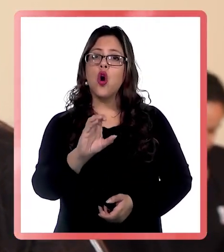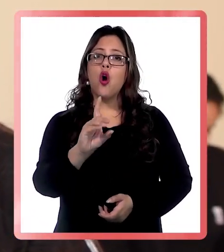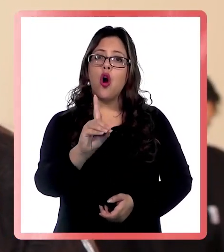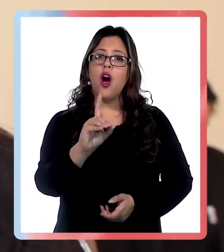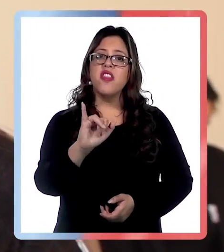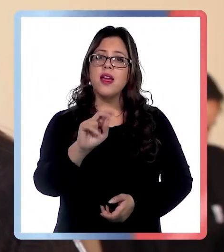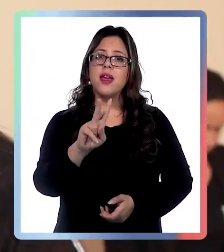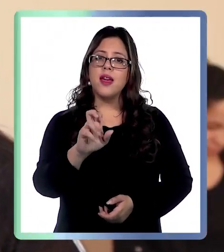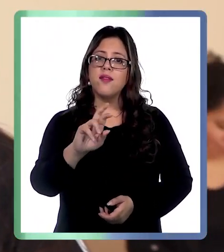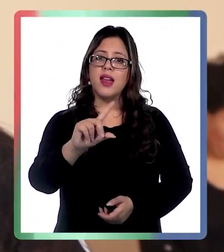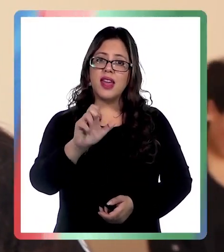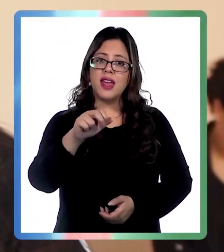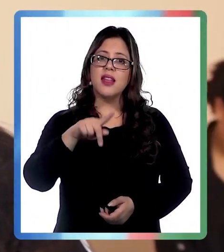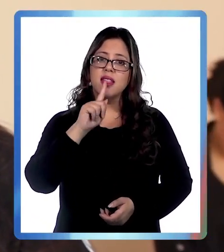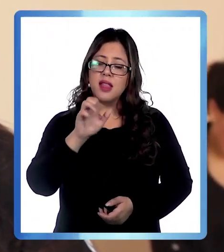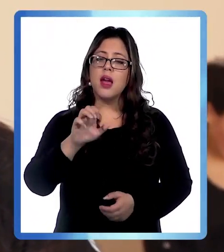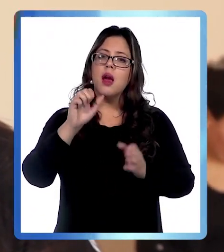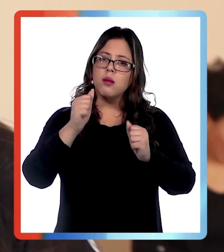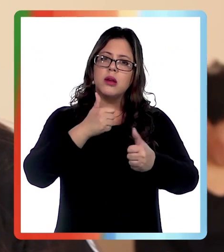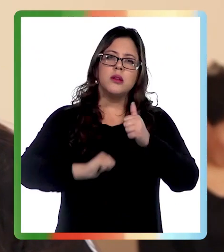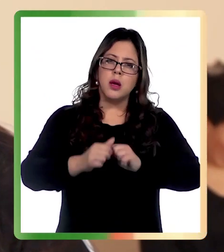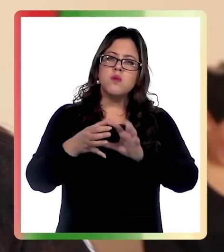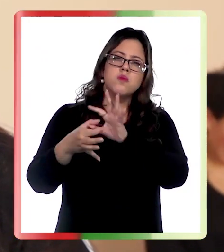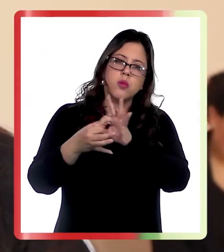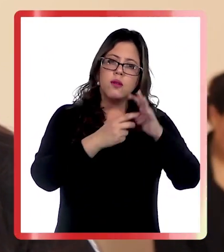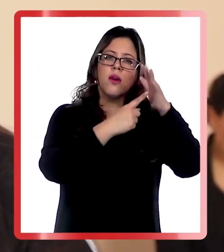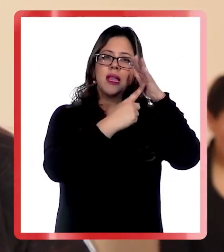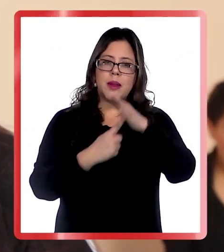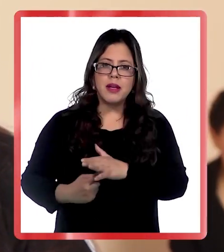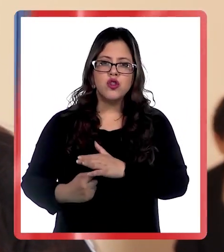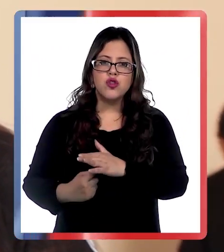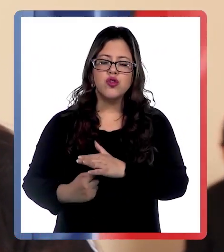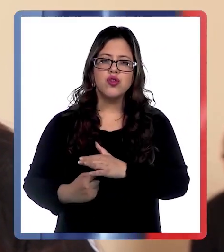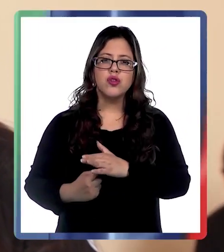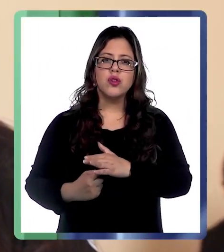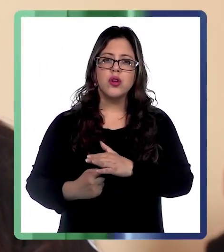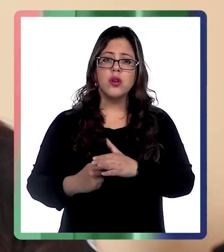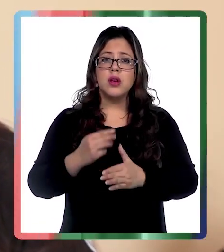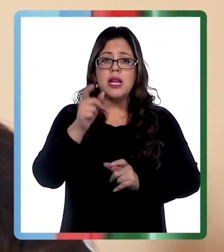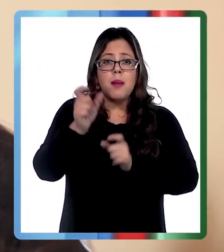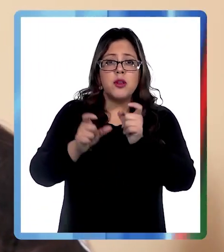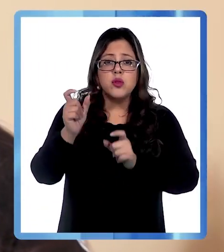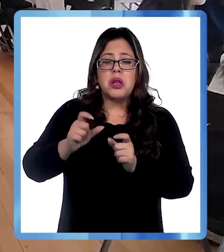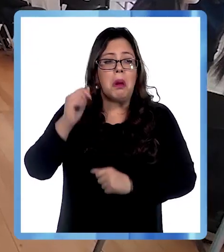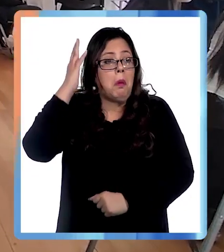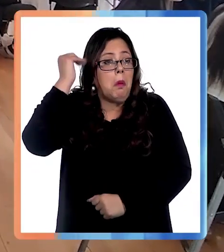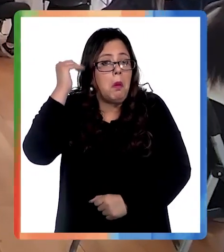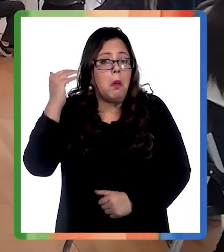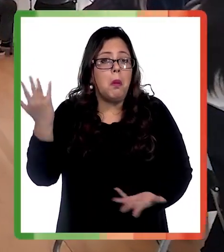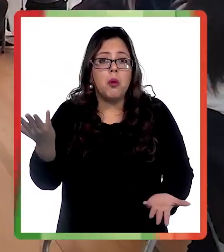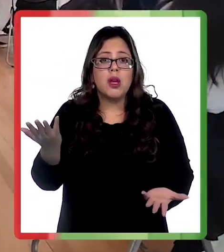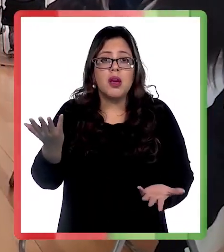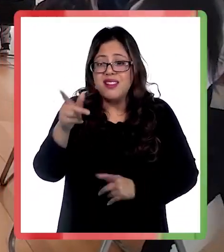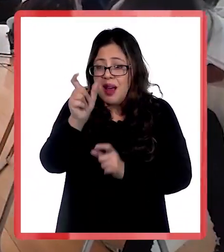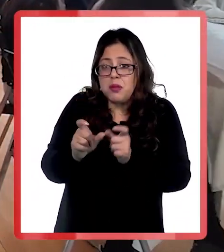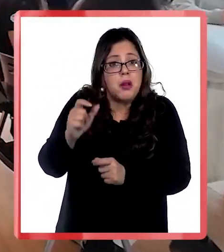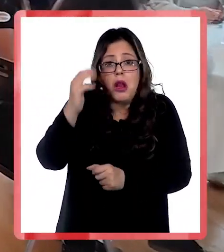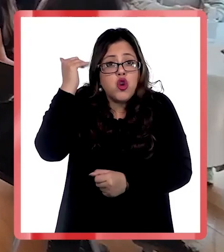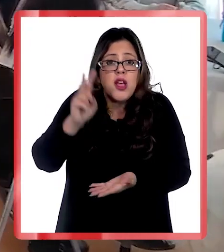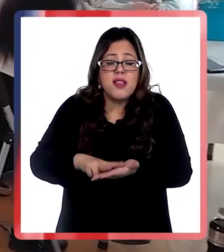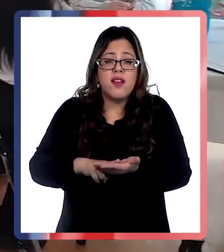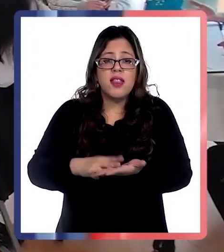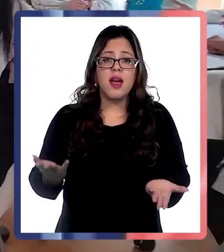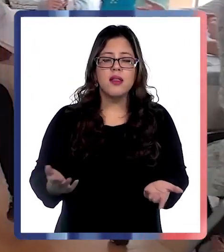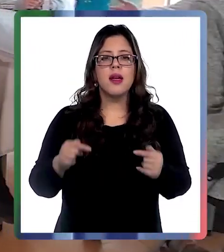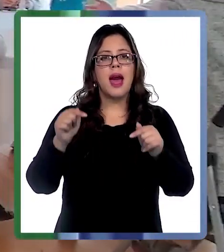es neurodivergente eh realmente puede llegar a sufrir mucho por discriminación y y la gente no se da cuenta